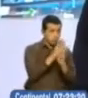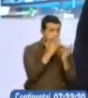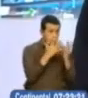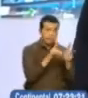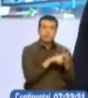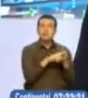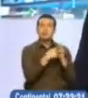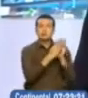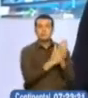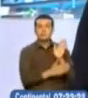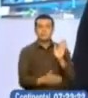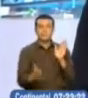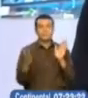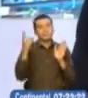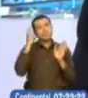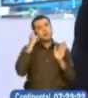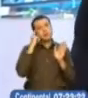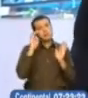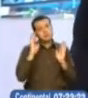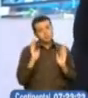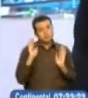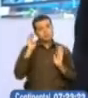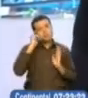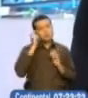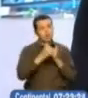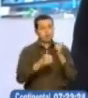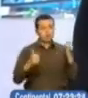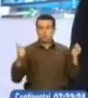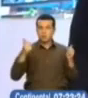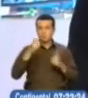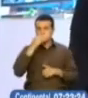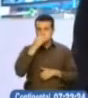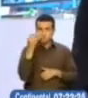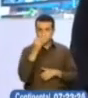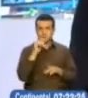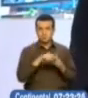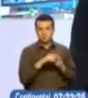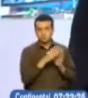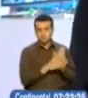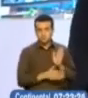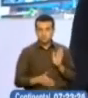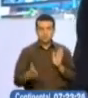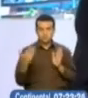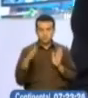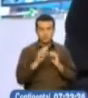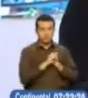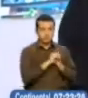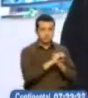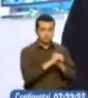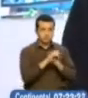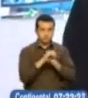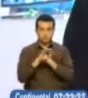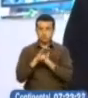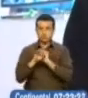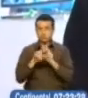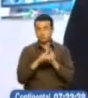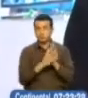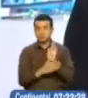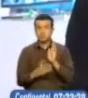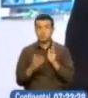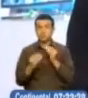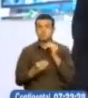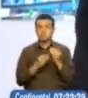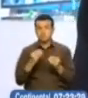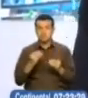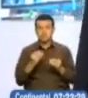eso, ¿no? Es decir, uno podría esperar que la candidatura oficial, por ejemplo, apueste a una campaña que recupere, en cierto modo,